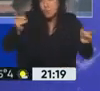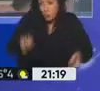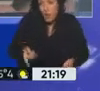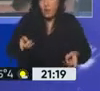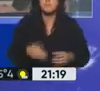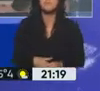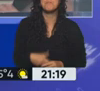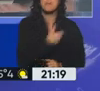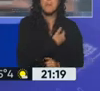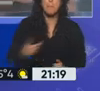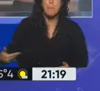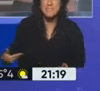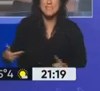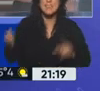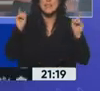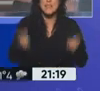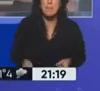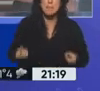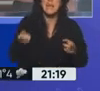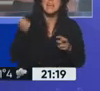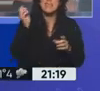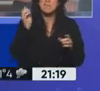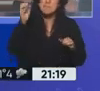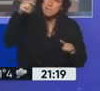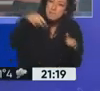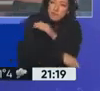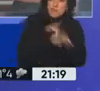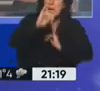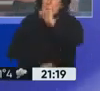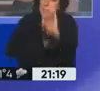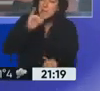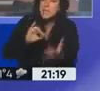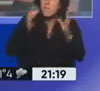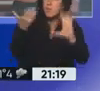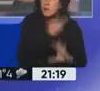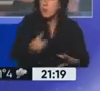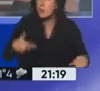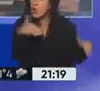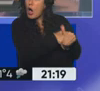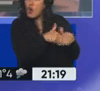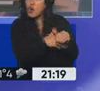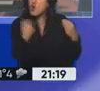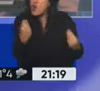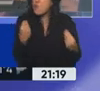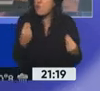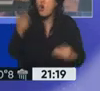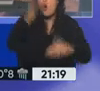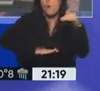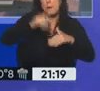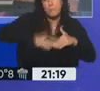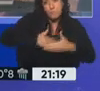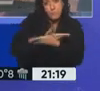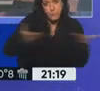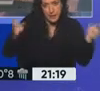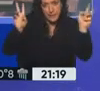el presidente desagregó cómo llegó a este ahorro en las cuentas públicas. Bueno, tocó el tema de la obra pública.